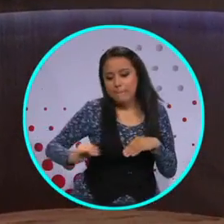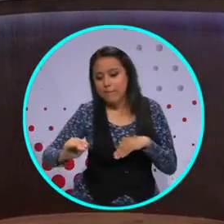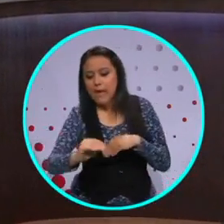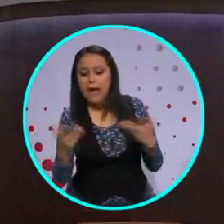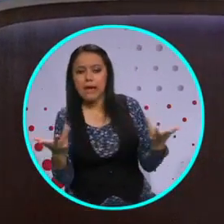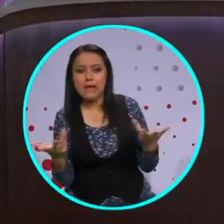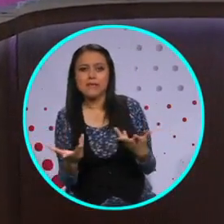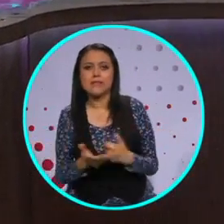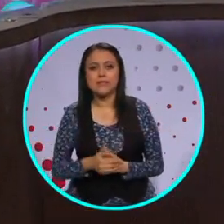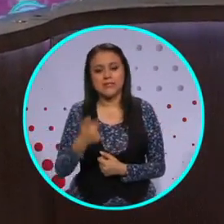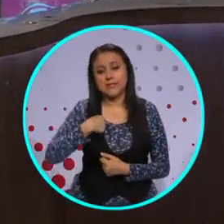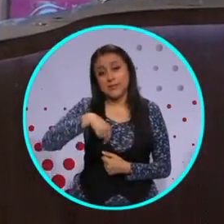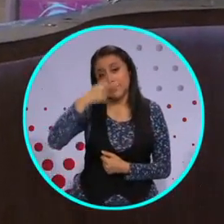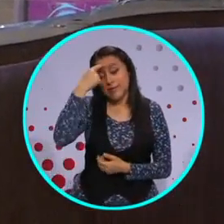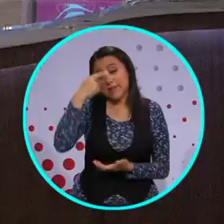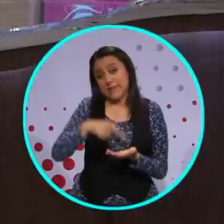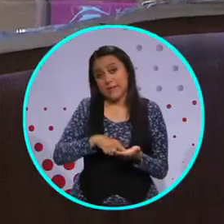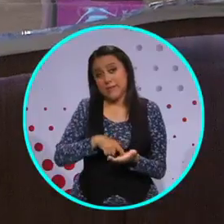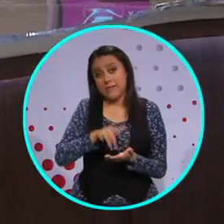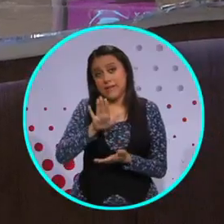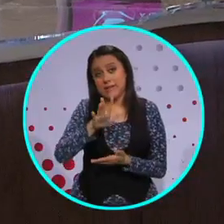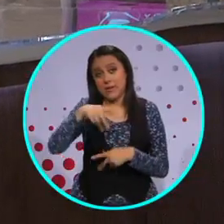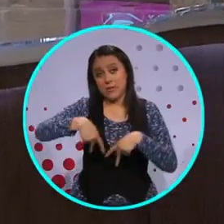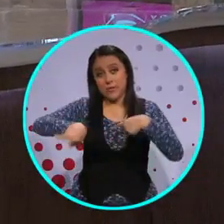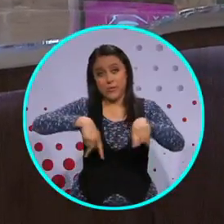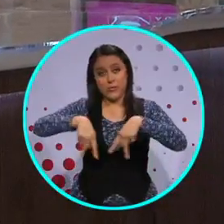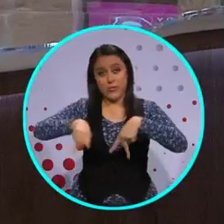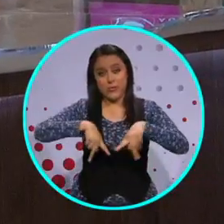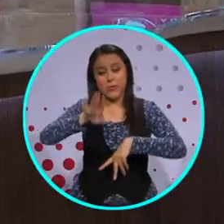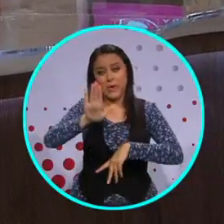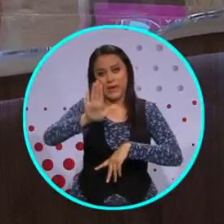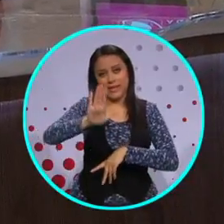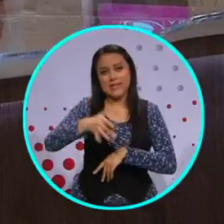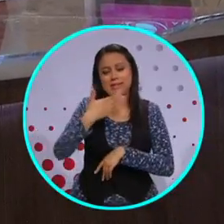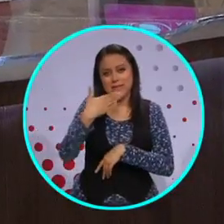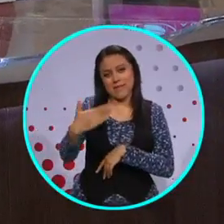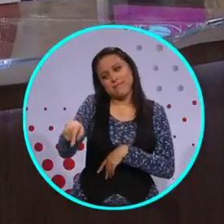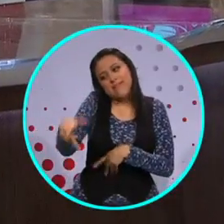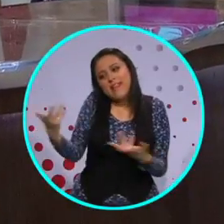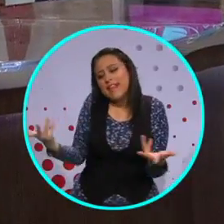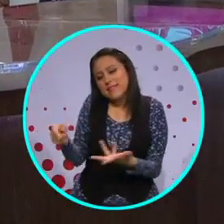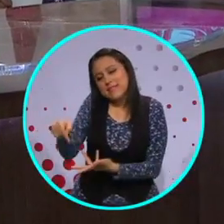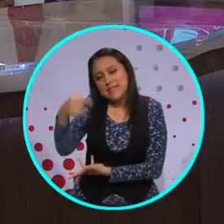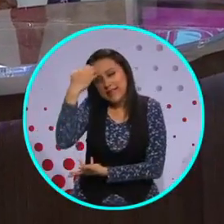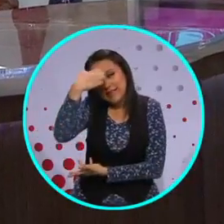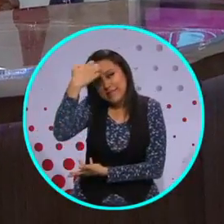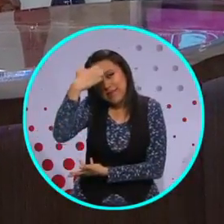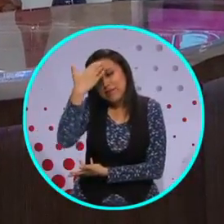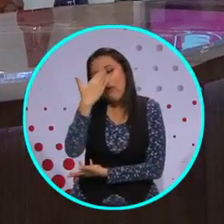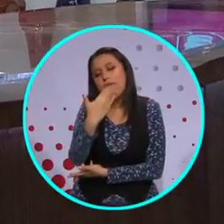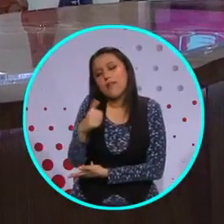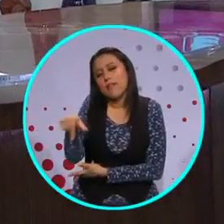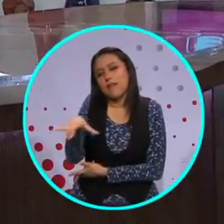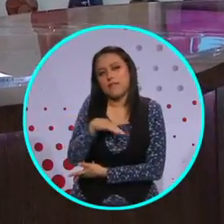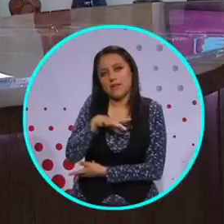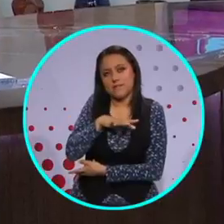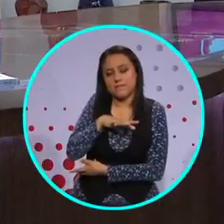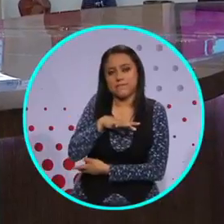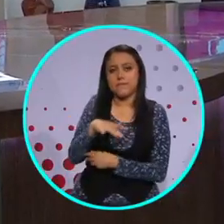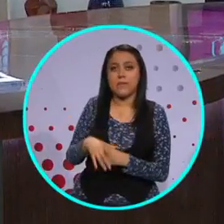quiebre la modesta que la levantas con las dos patitas esa zona espectaculares escondemos es como un partido de fútbol